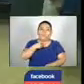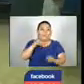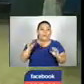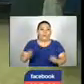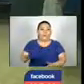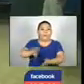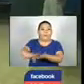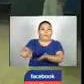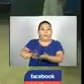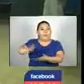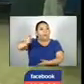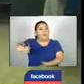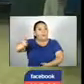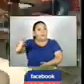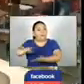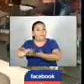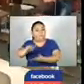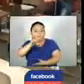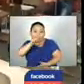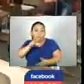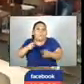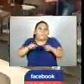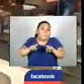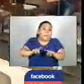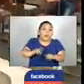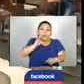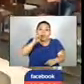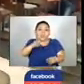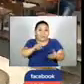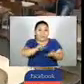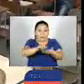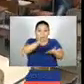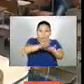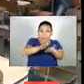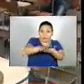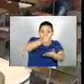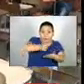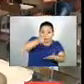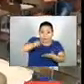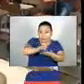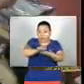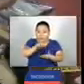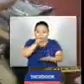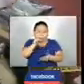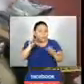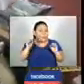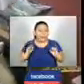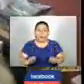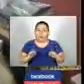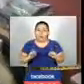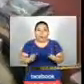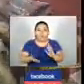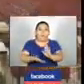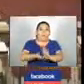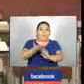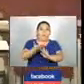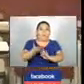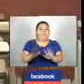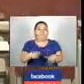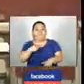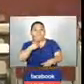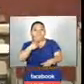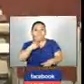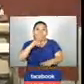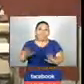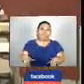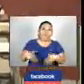de la mensualidad. Sin embargo, resalta que las actuales colegiaturas no pueden asumir pues, ese incremento porque se va a sacrificar la